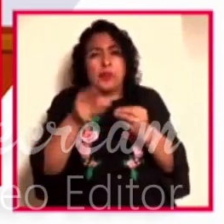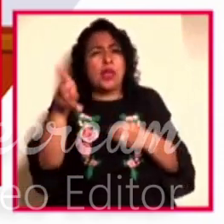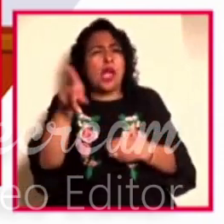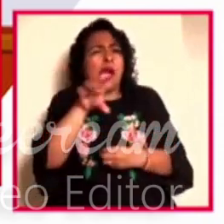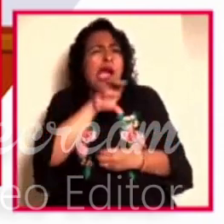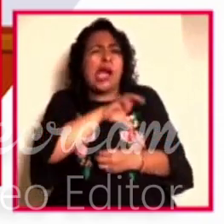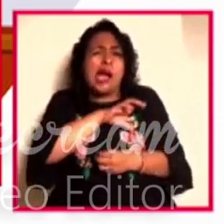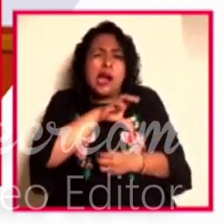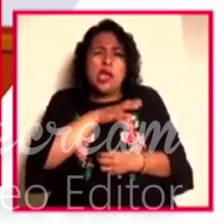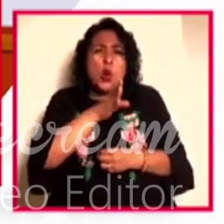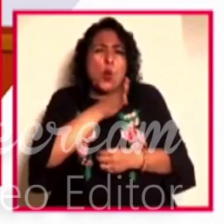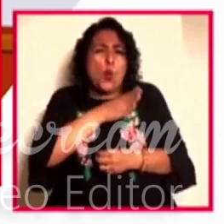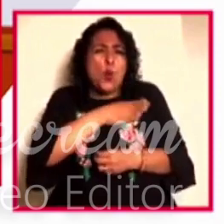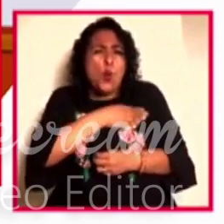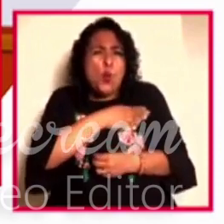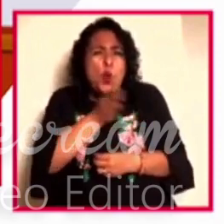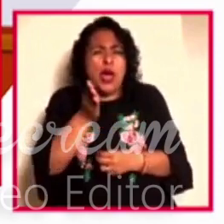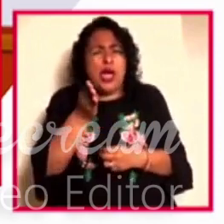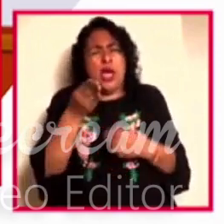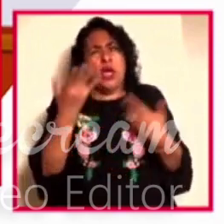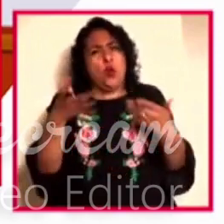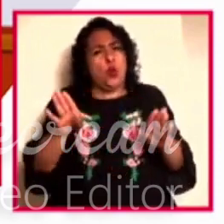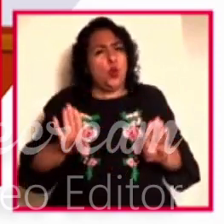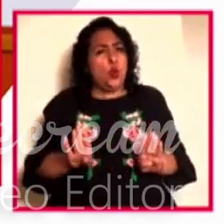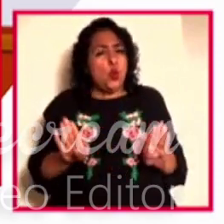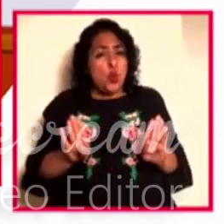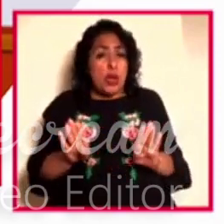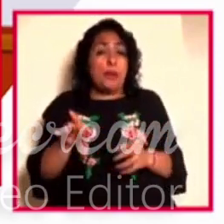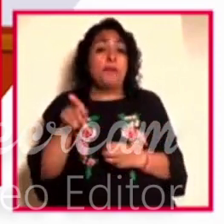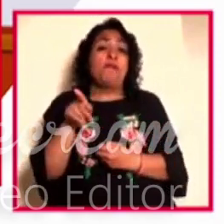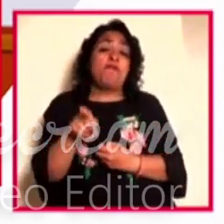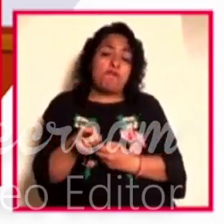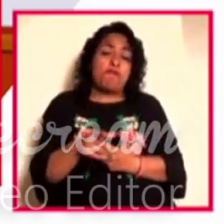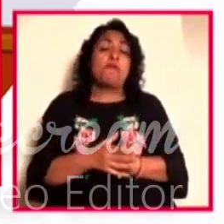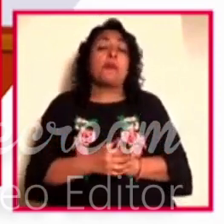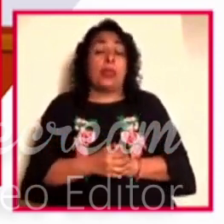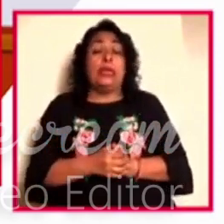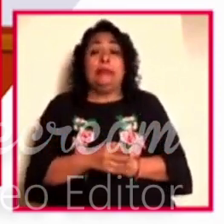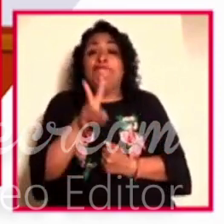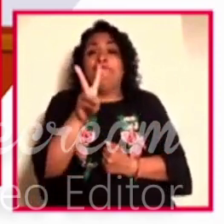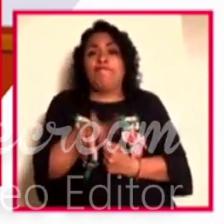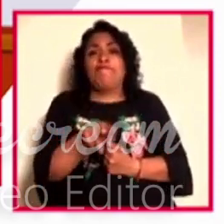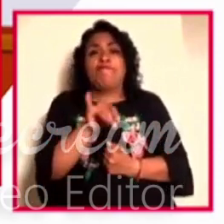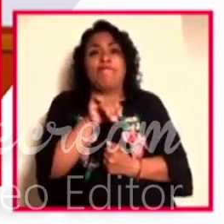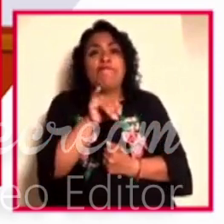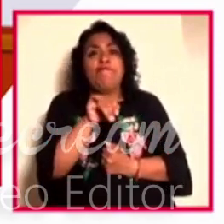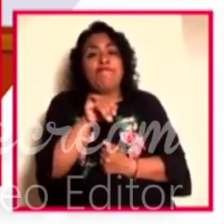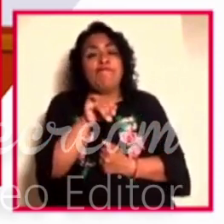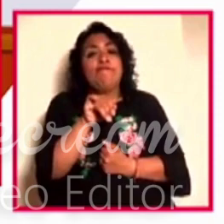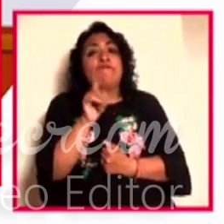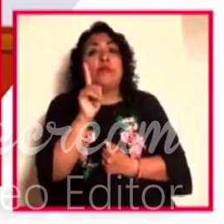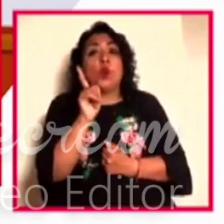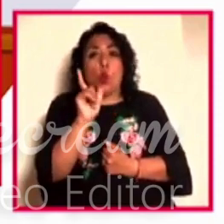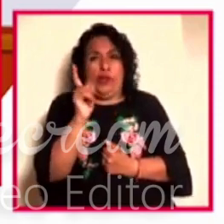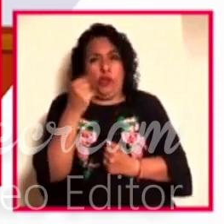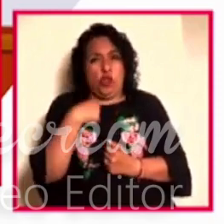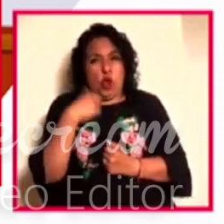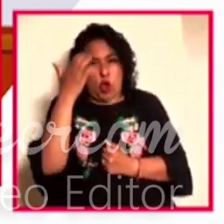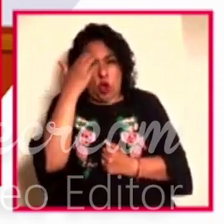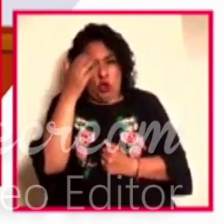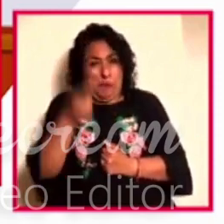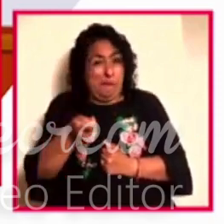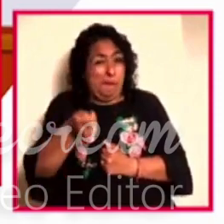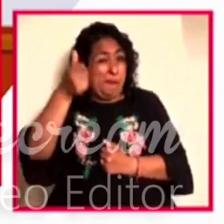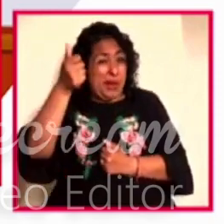súper bondadosa, súper generosa. Y efectivamente cuando yo lo conocí, la primera vez que